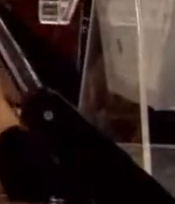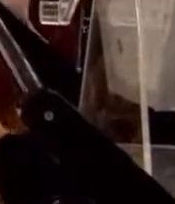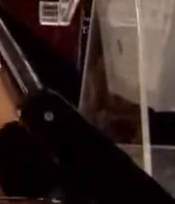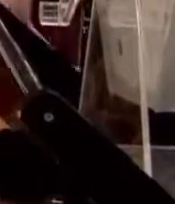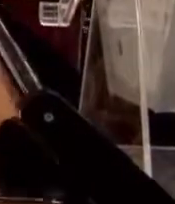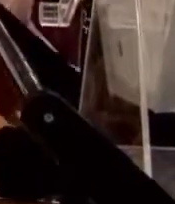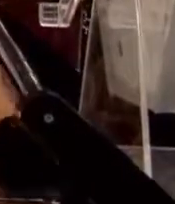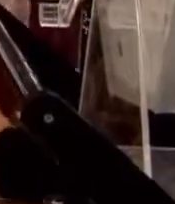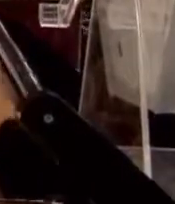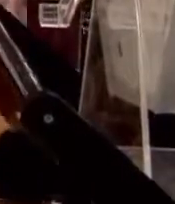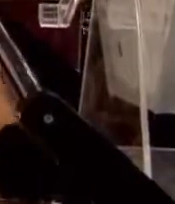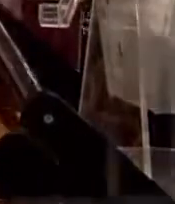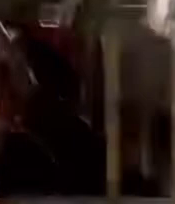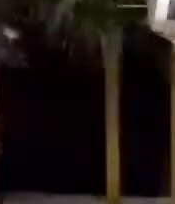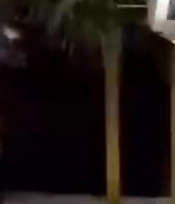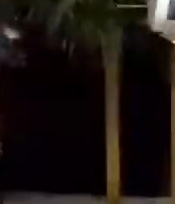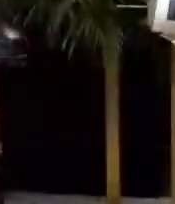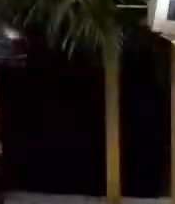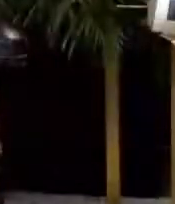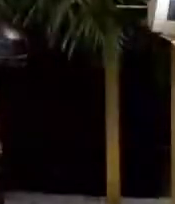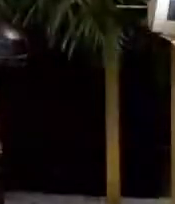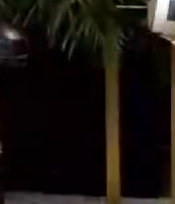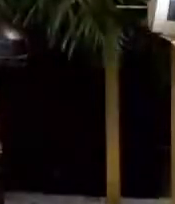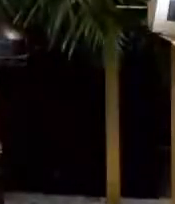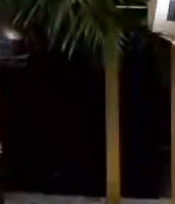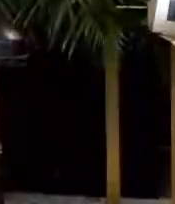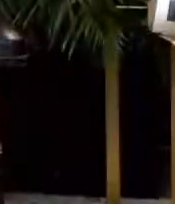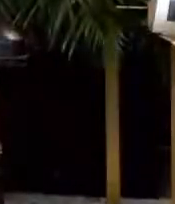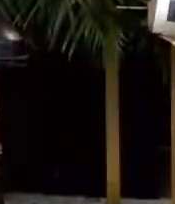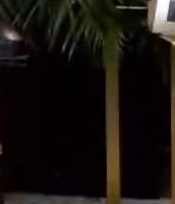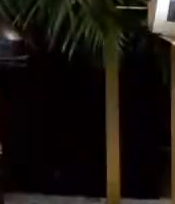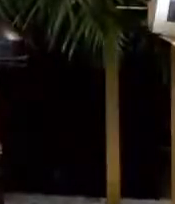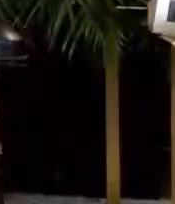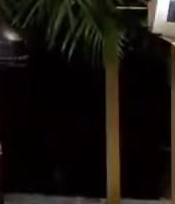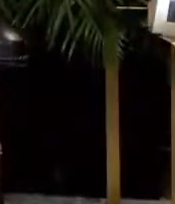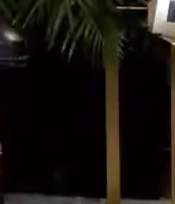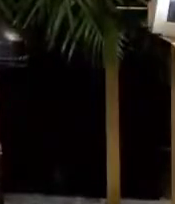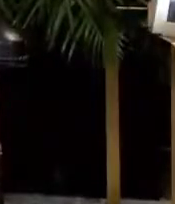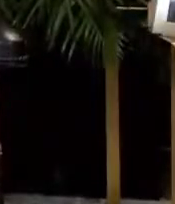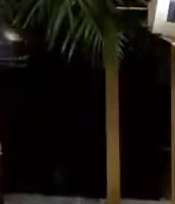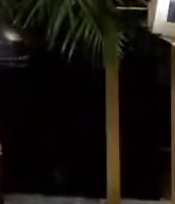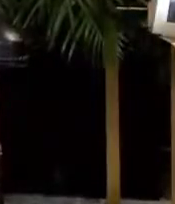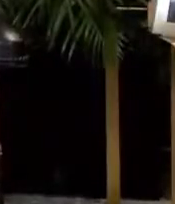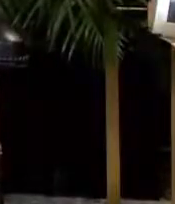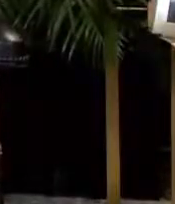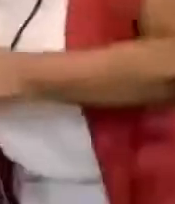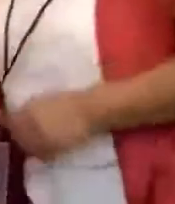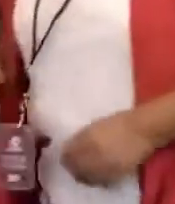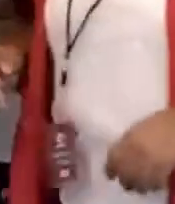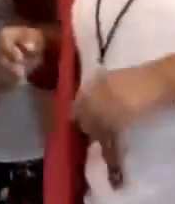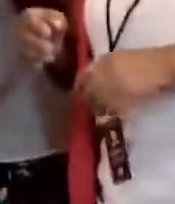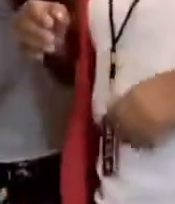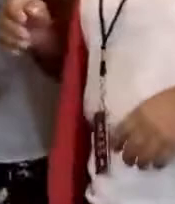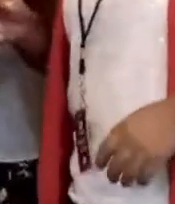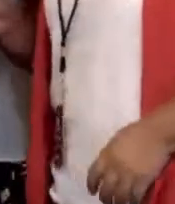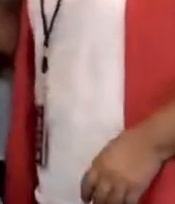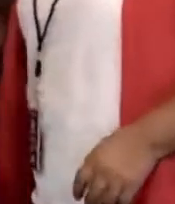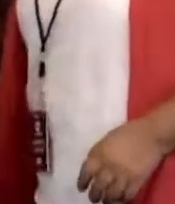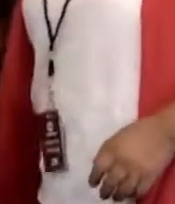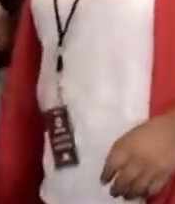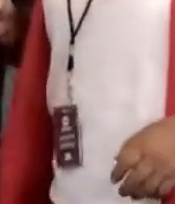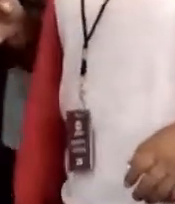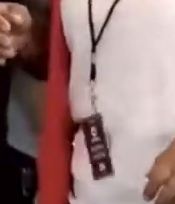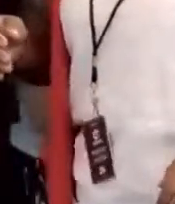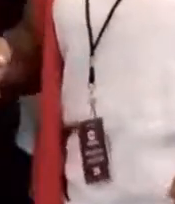Gracias, bravo, bravo, mijo. Muy bien, muy bien. Muchísimas gracias. ¿Qué